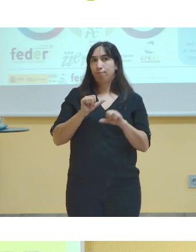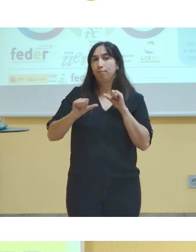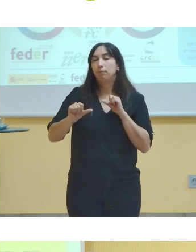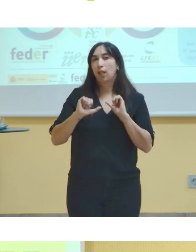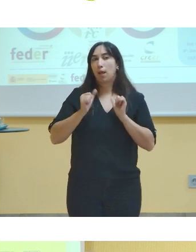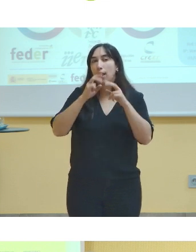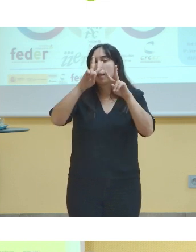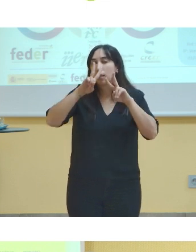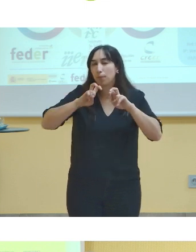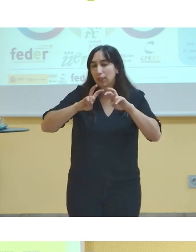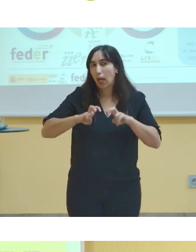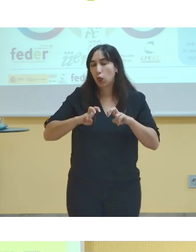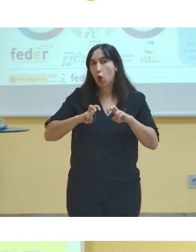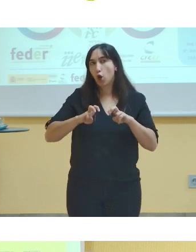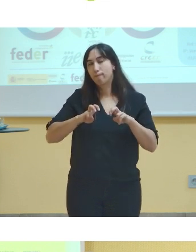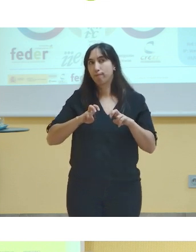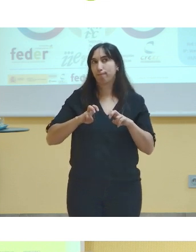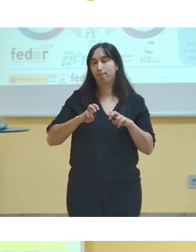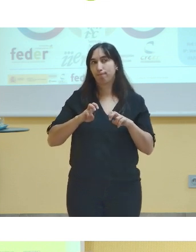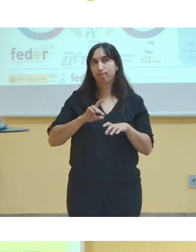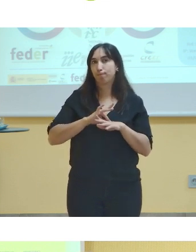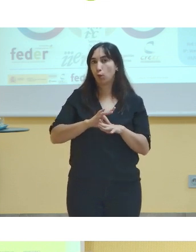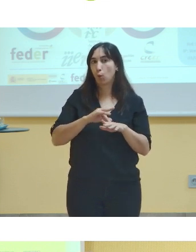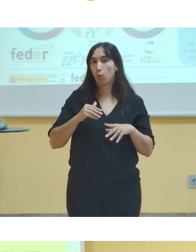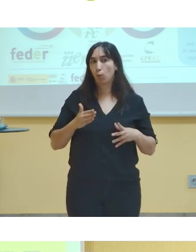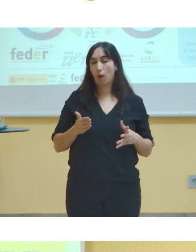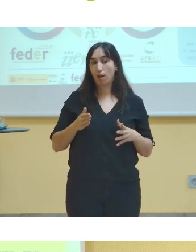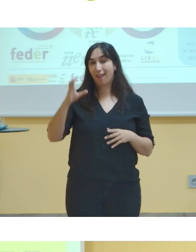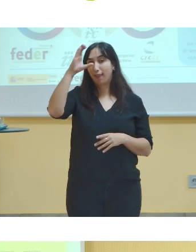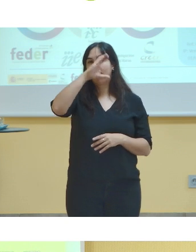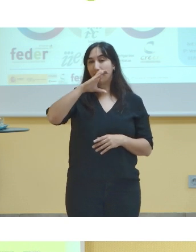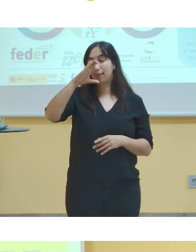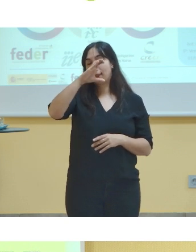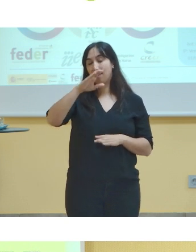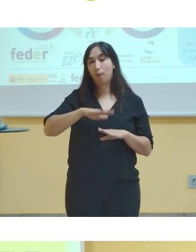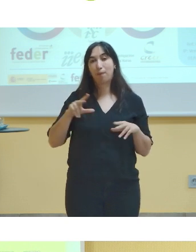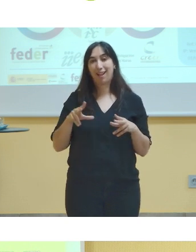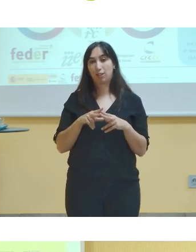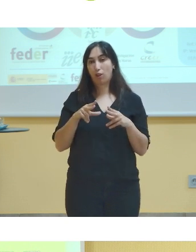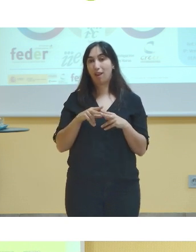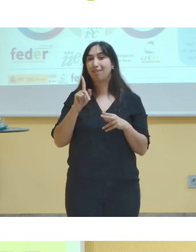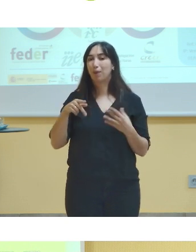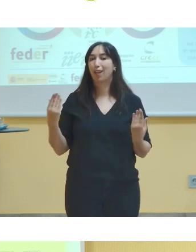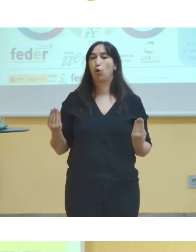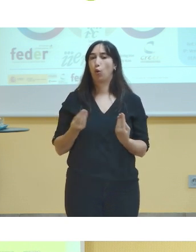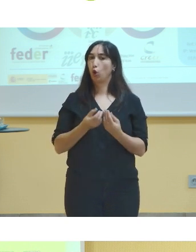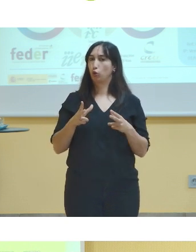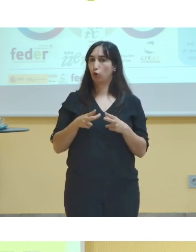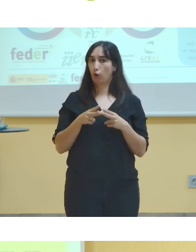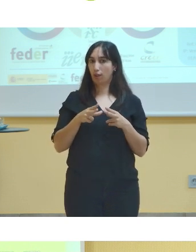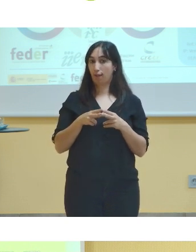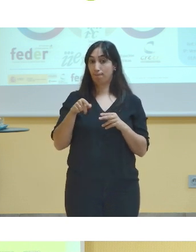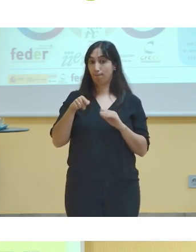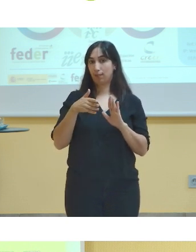de investigación orientada a la ciencia con y para la sociedad. Este es el programa y el